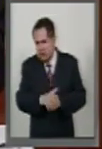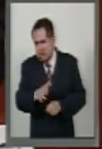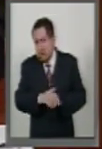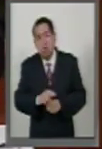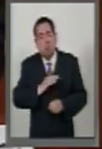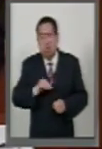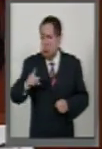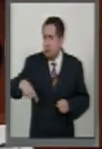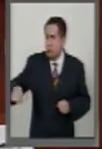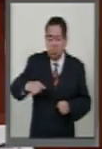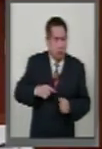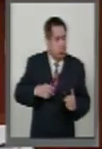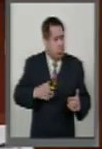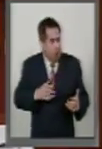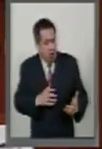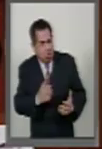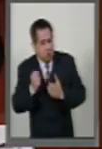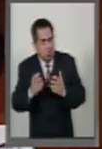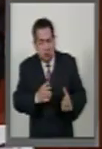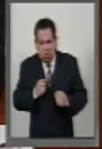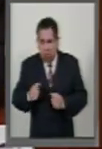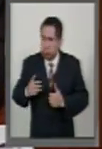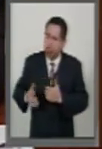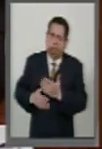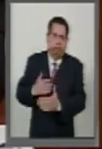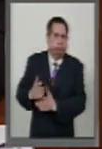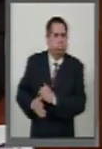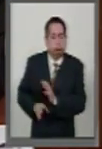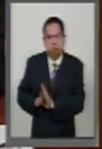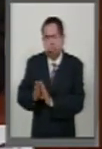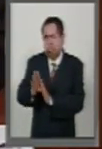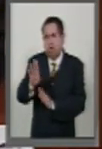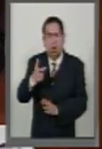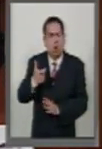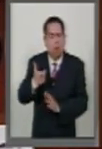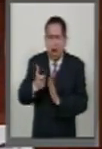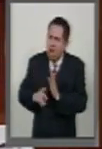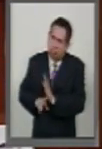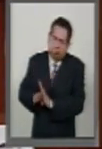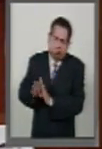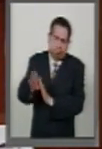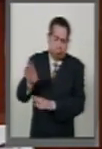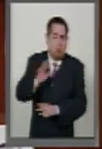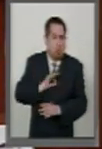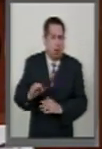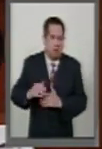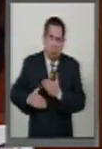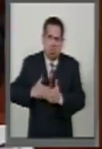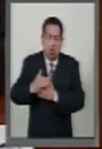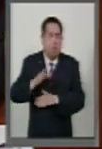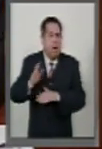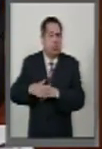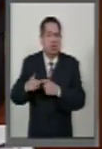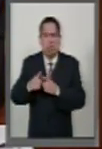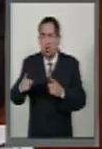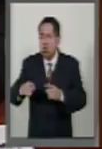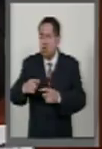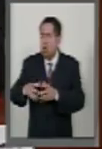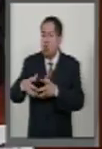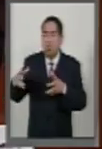actividad pesquera sea un motor de crecimiento económico y que posibilite el desarrollo de más